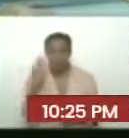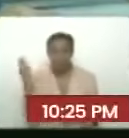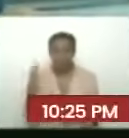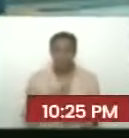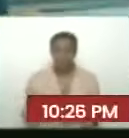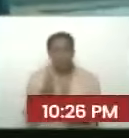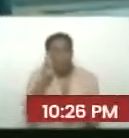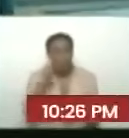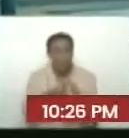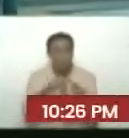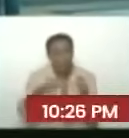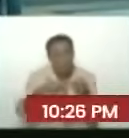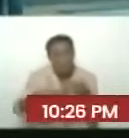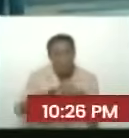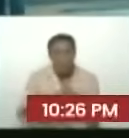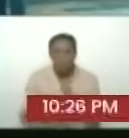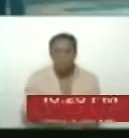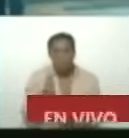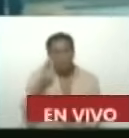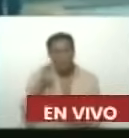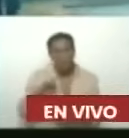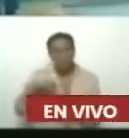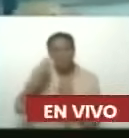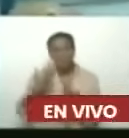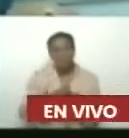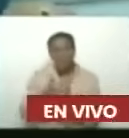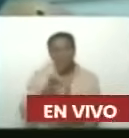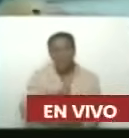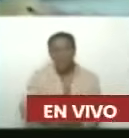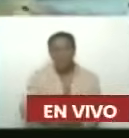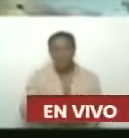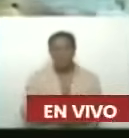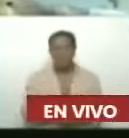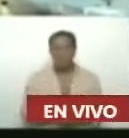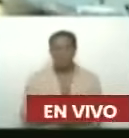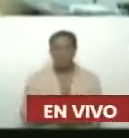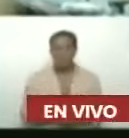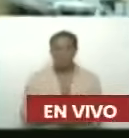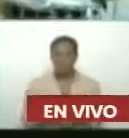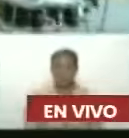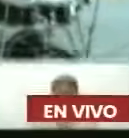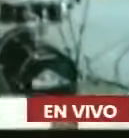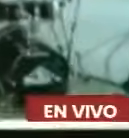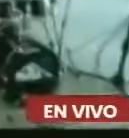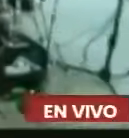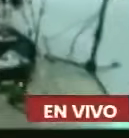Nos vemos. Hasta la próxima. Va con tu mamá, chico.